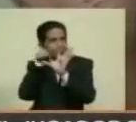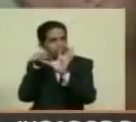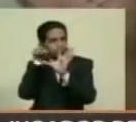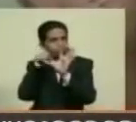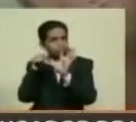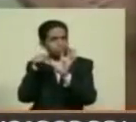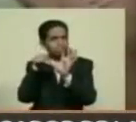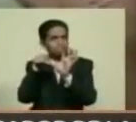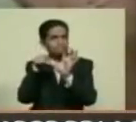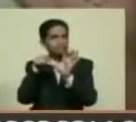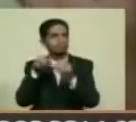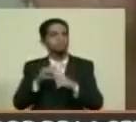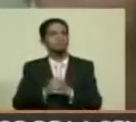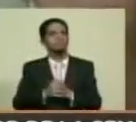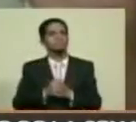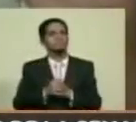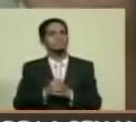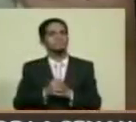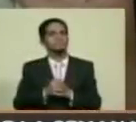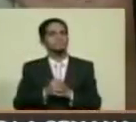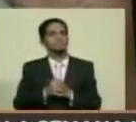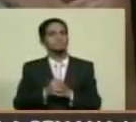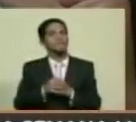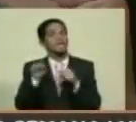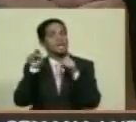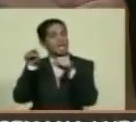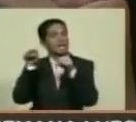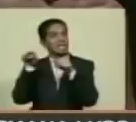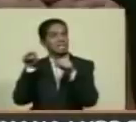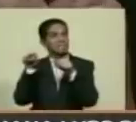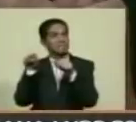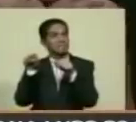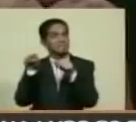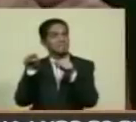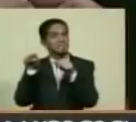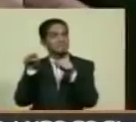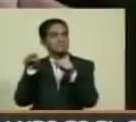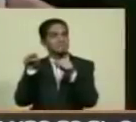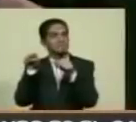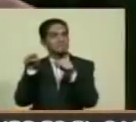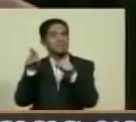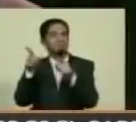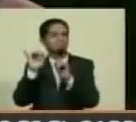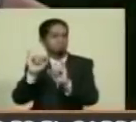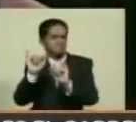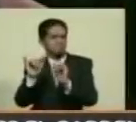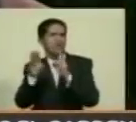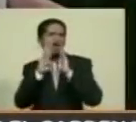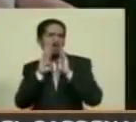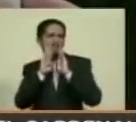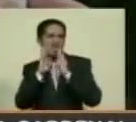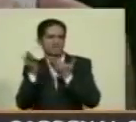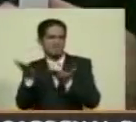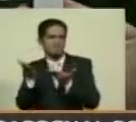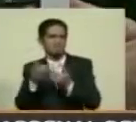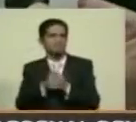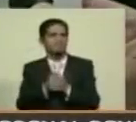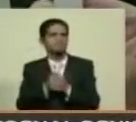color azul marino, es justamente alias El Capi. Por su propia confesión,